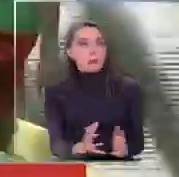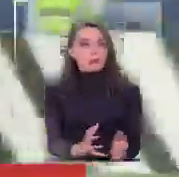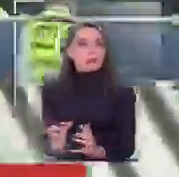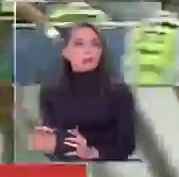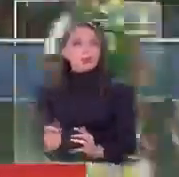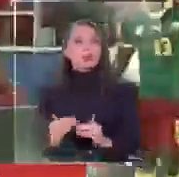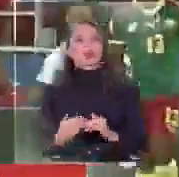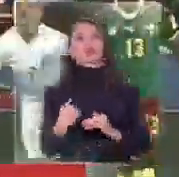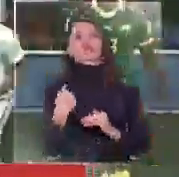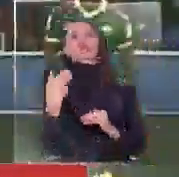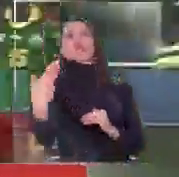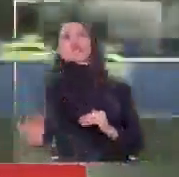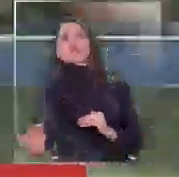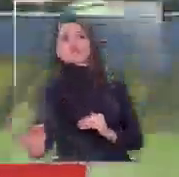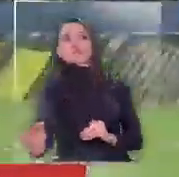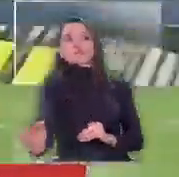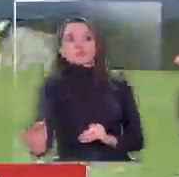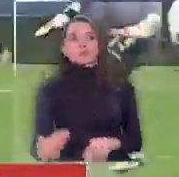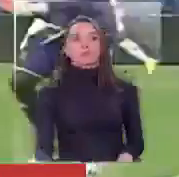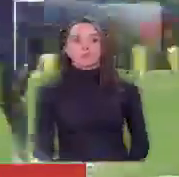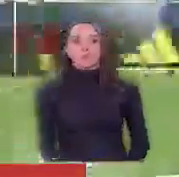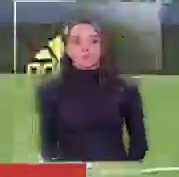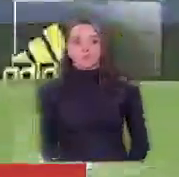prefirió habilitar.